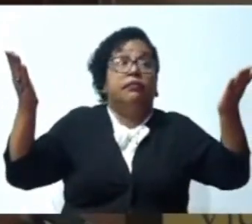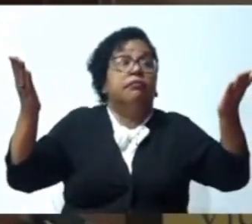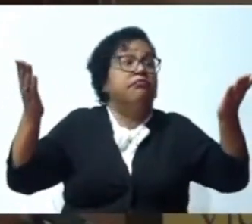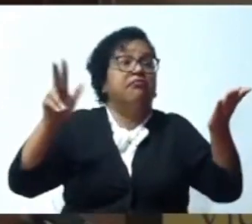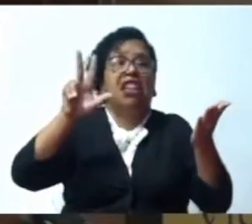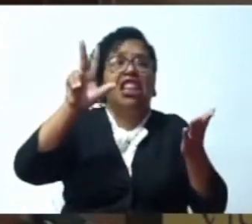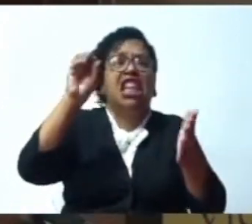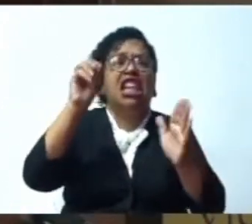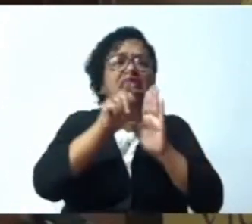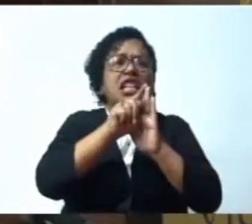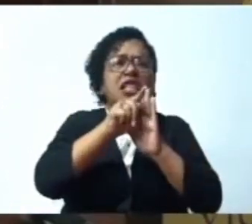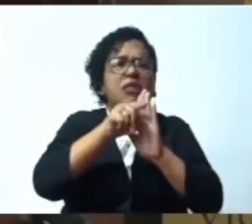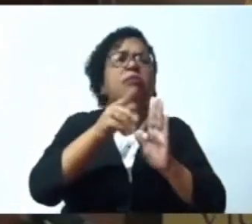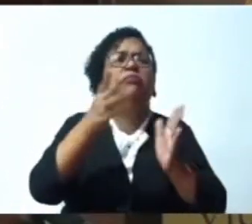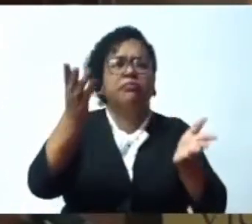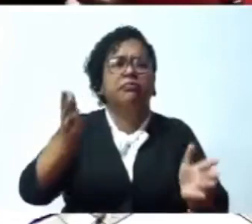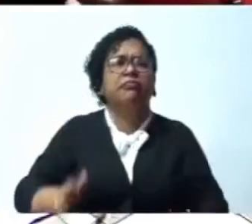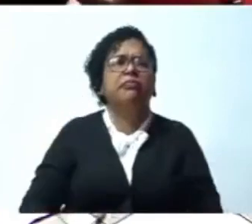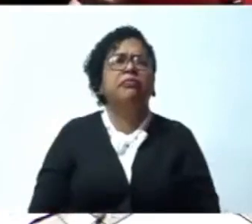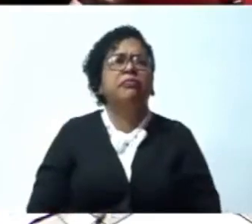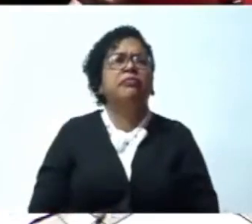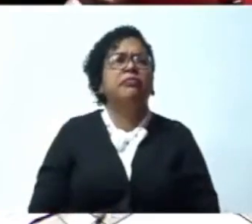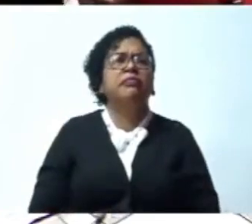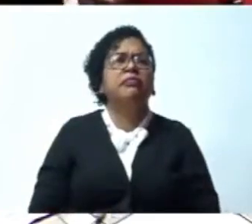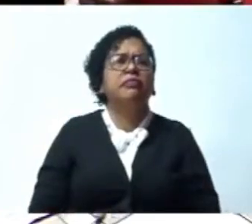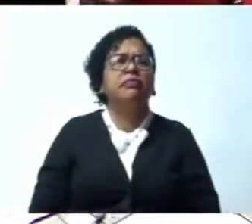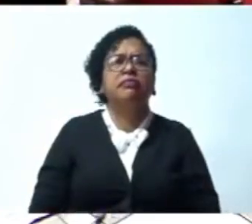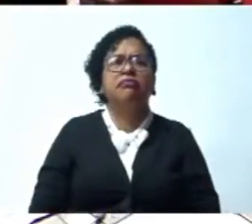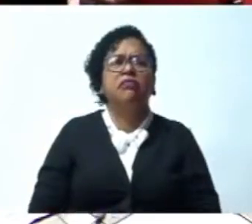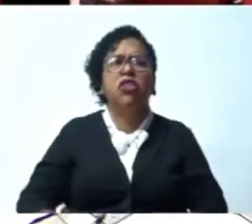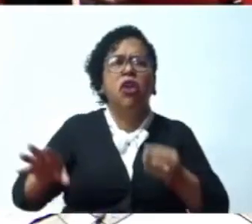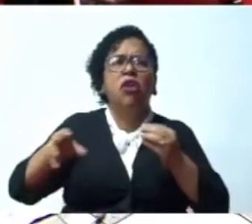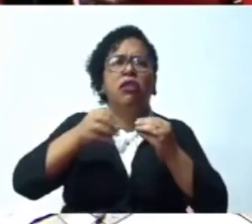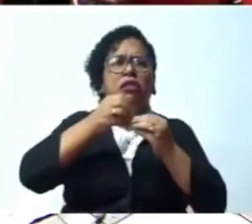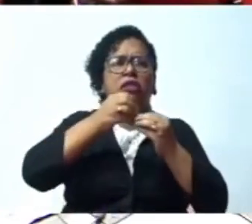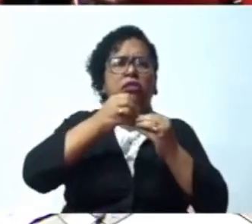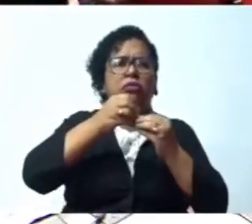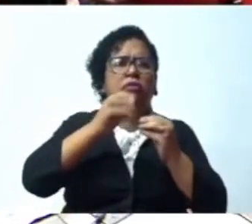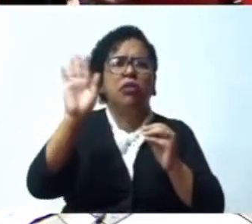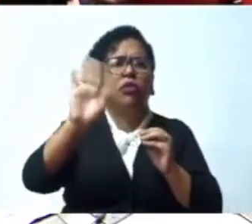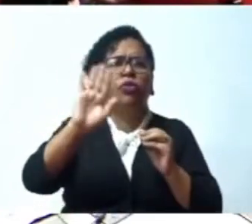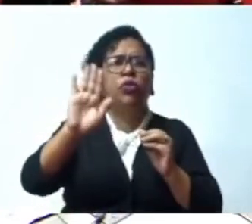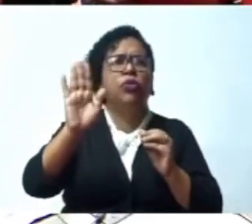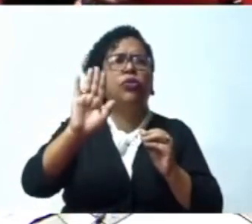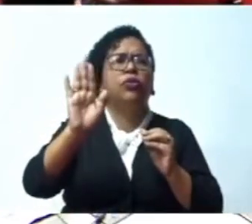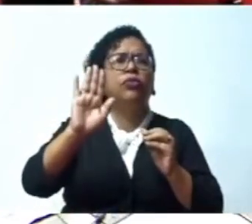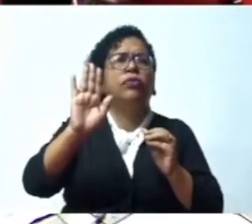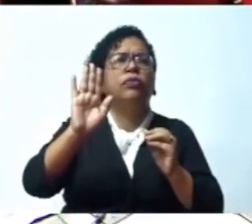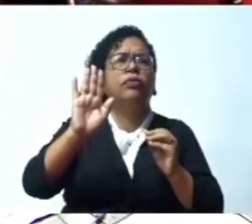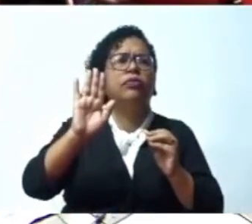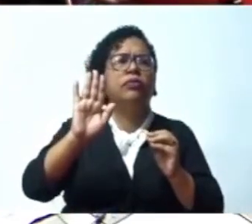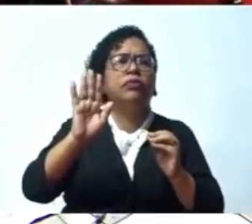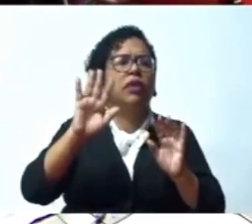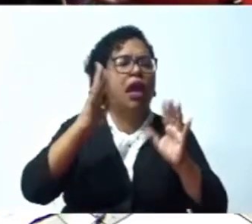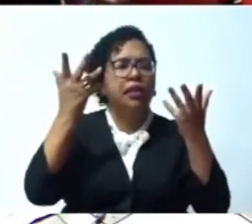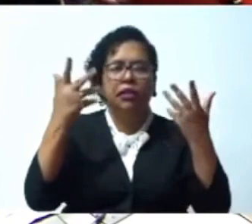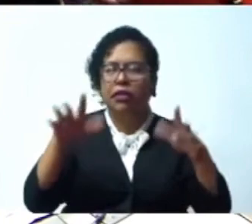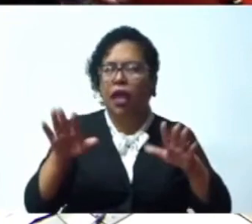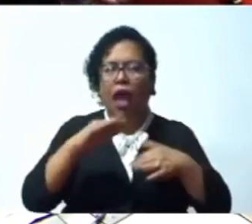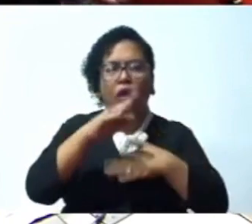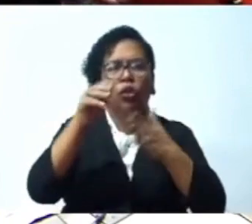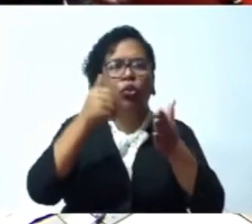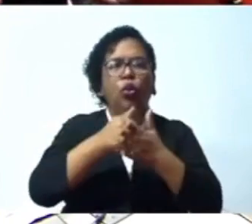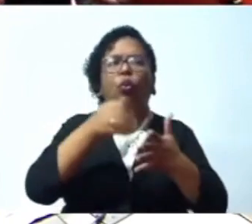segundos, presidente, porque no voy a agregar nada. No voy a agregar nada, ya todos los argumentos están